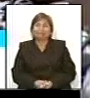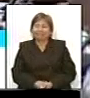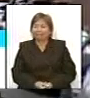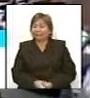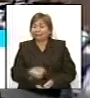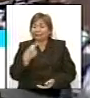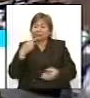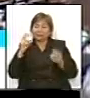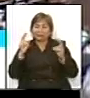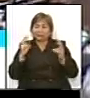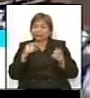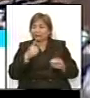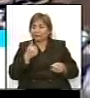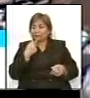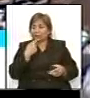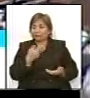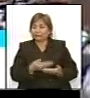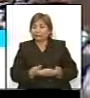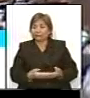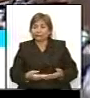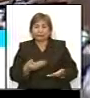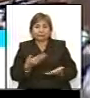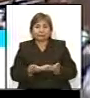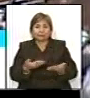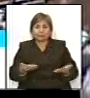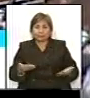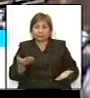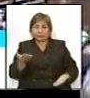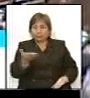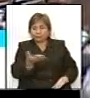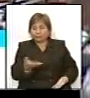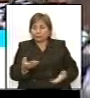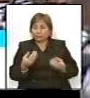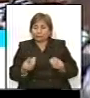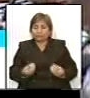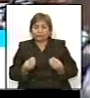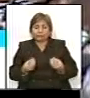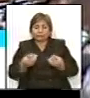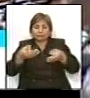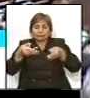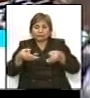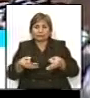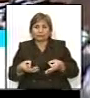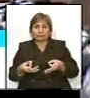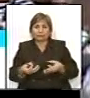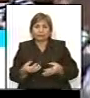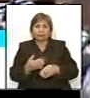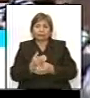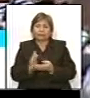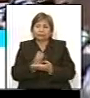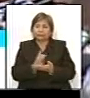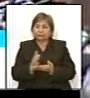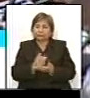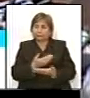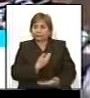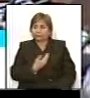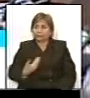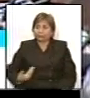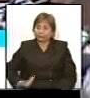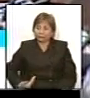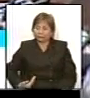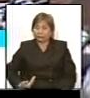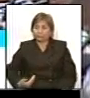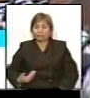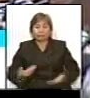ese es un tema y el otro, el de los recursos que usted dice. ¿Cómo podemos efectivamente ver entre las entidades del Estado presentes y